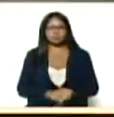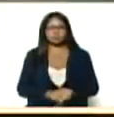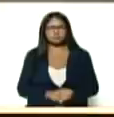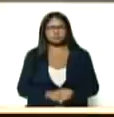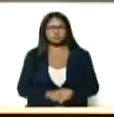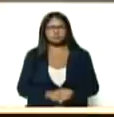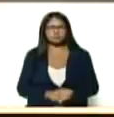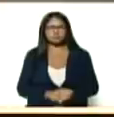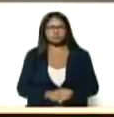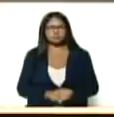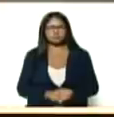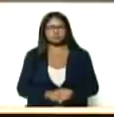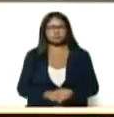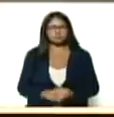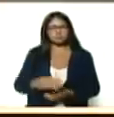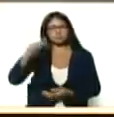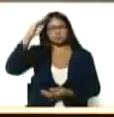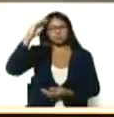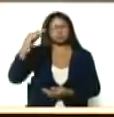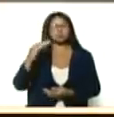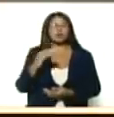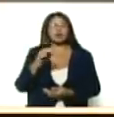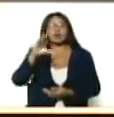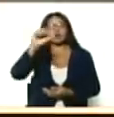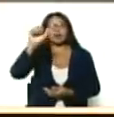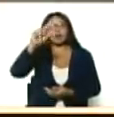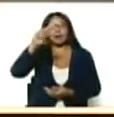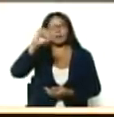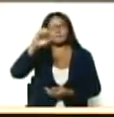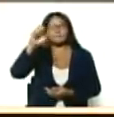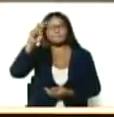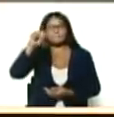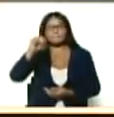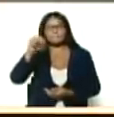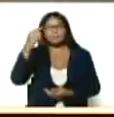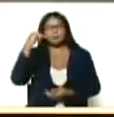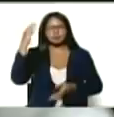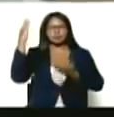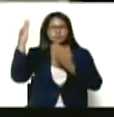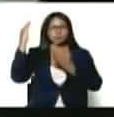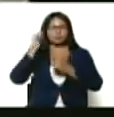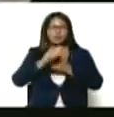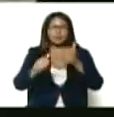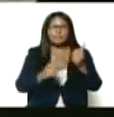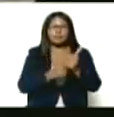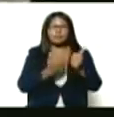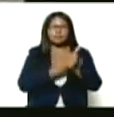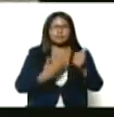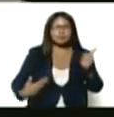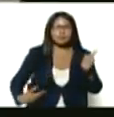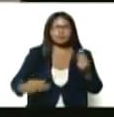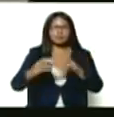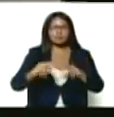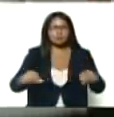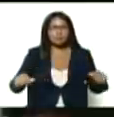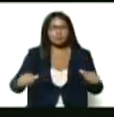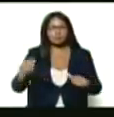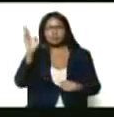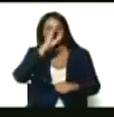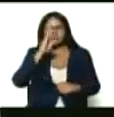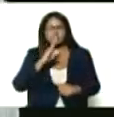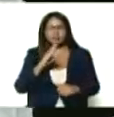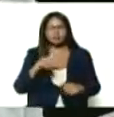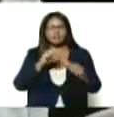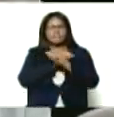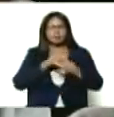La almiranta en jefa Carmen Meléndez, que a la vez es vicepresidenta territorial de Barinas y